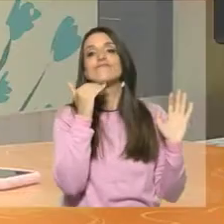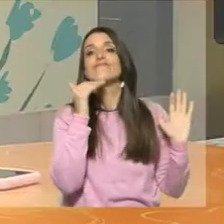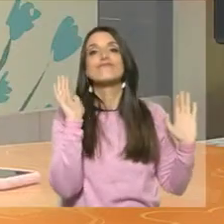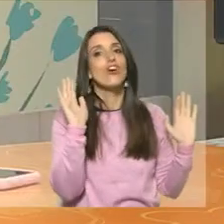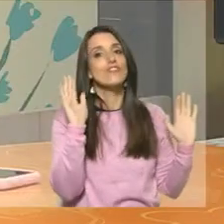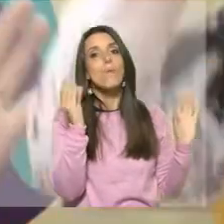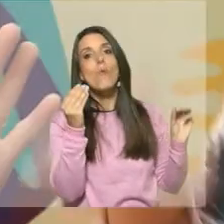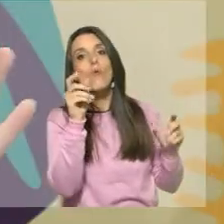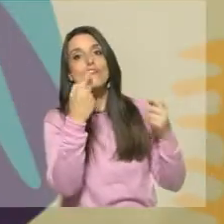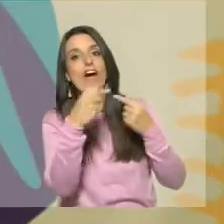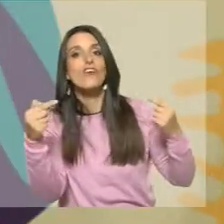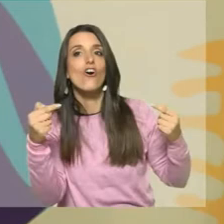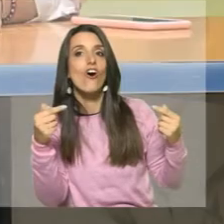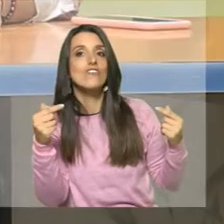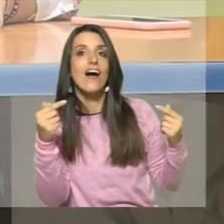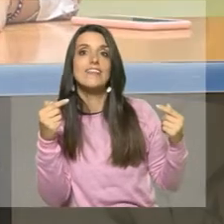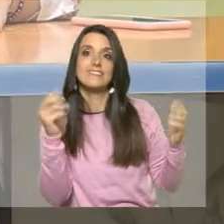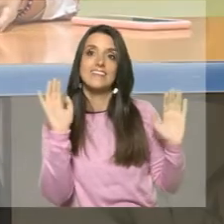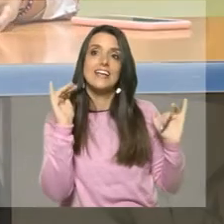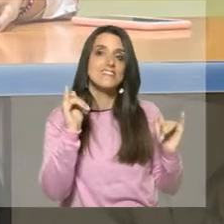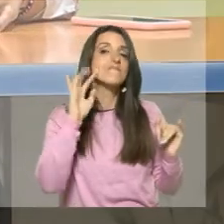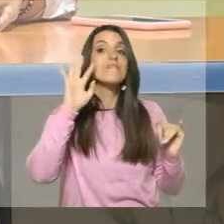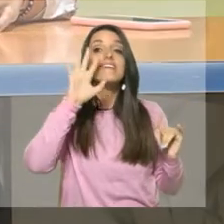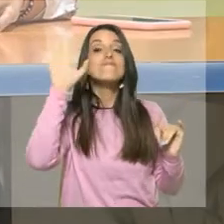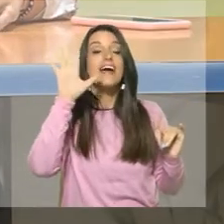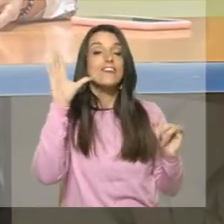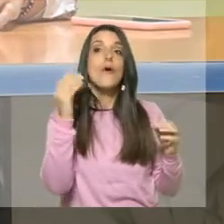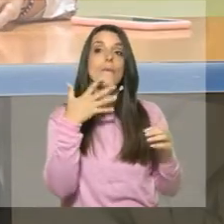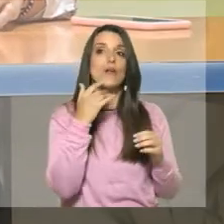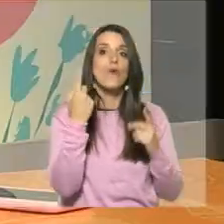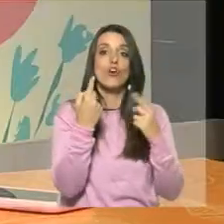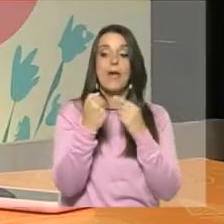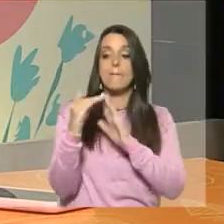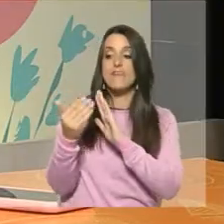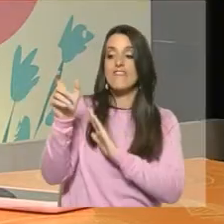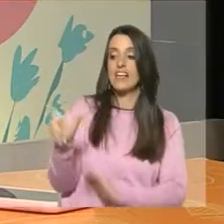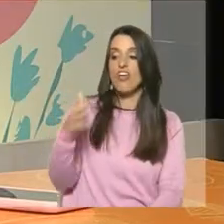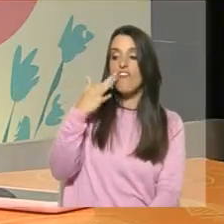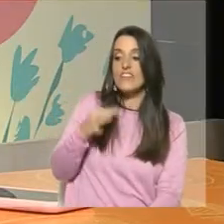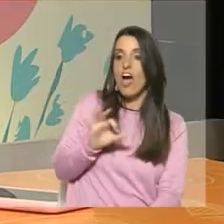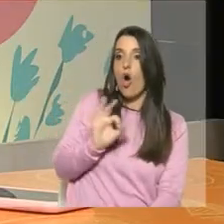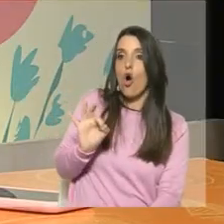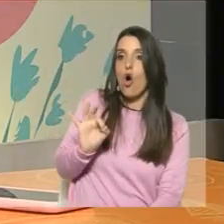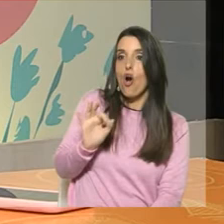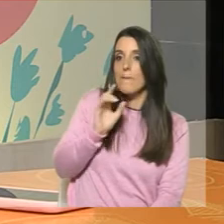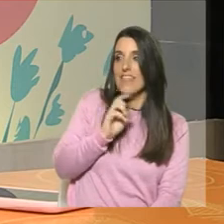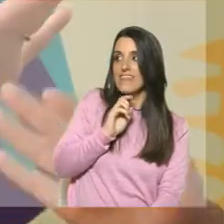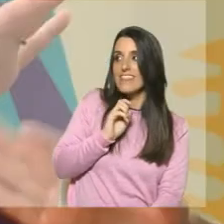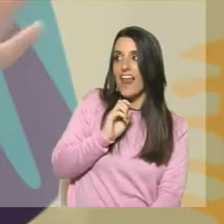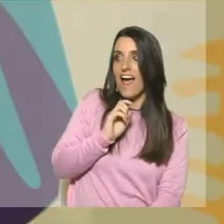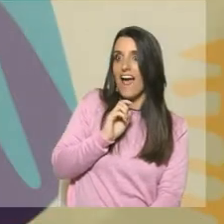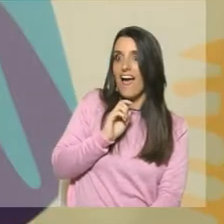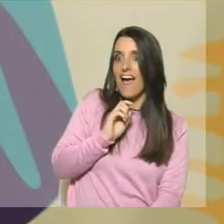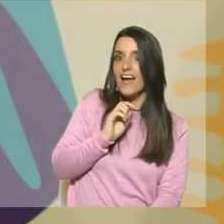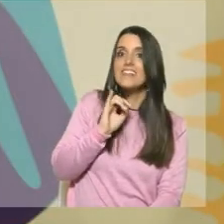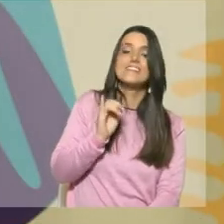pasar un montón de cosas muy locas. Me imagino saber. Muy de repente locas. Cosas de mis vecinos, si son verdades, son mentiras. Olvídate.